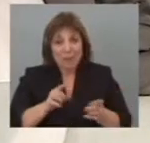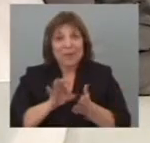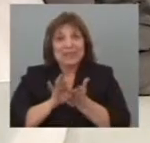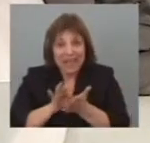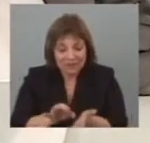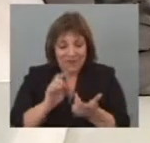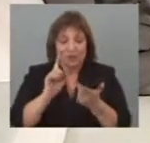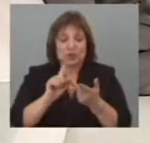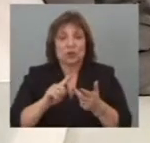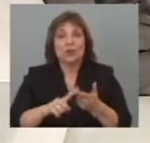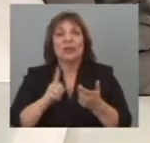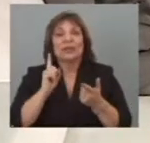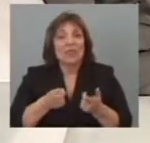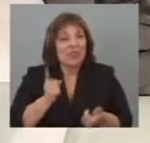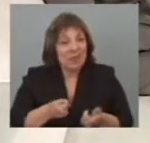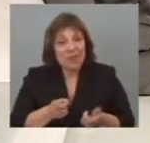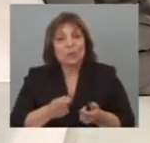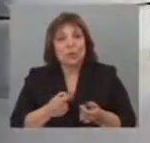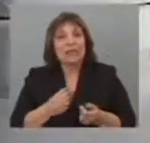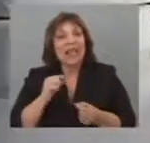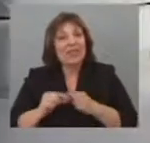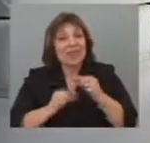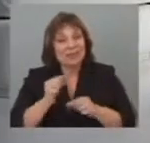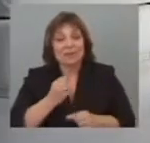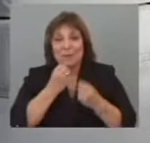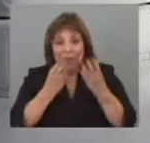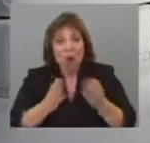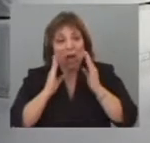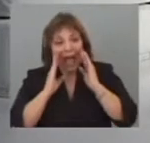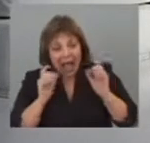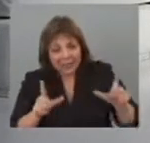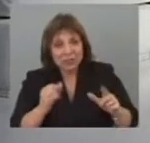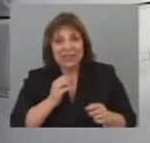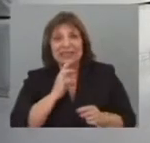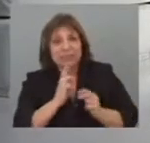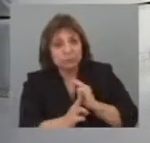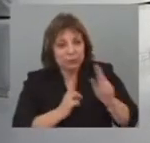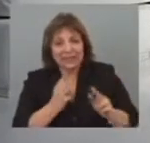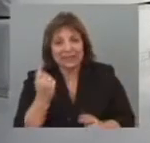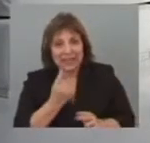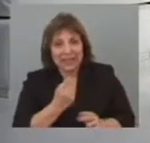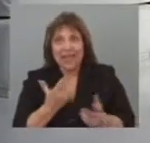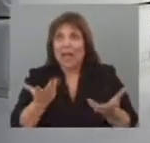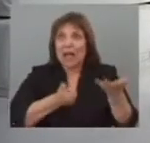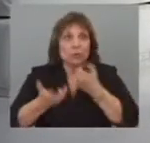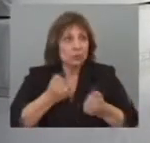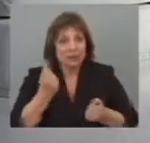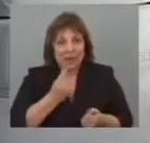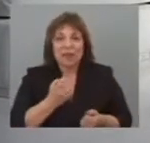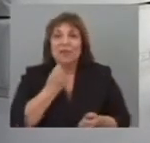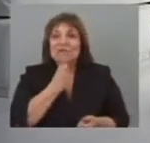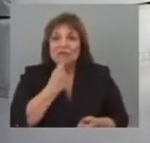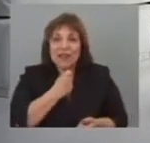servicios y debemos mejorar la atención y la respuesta, porque indudablemente aún tenemos que transitar un